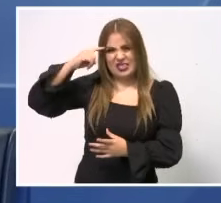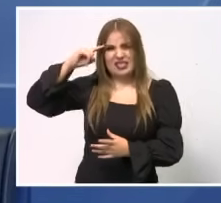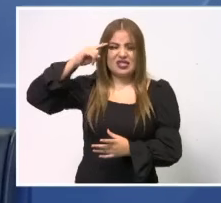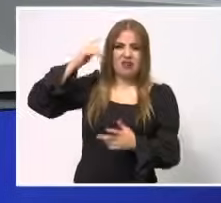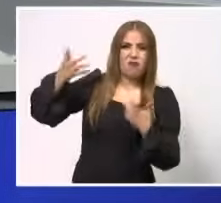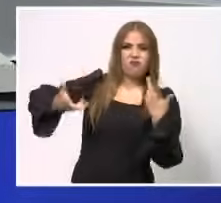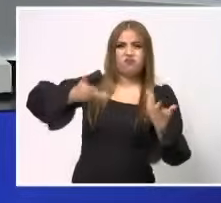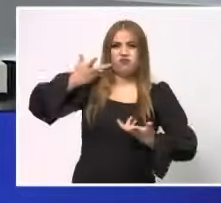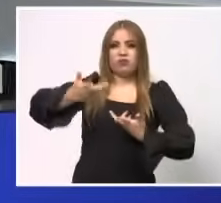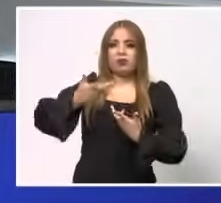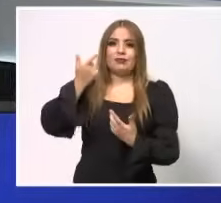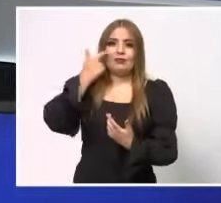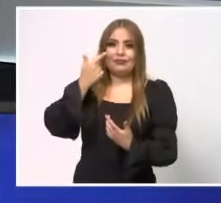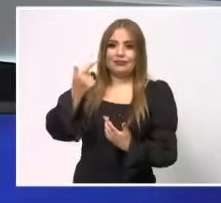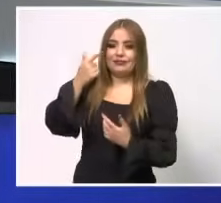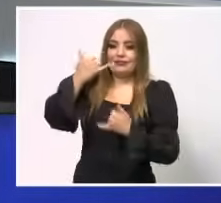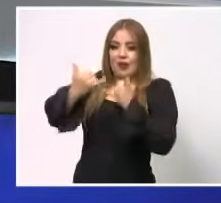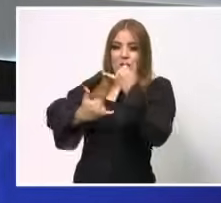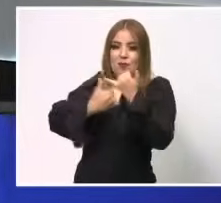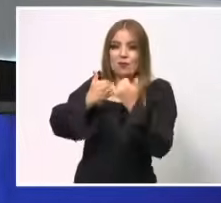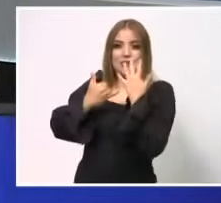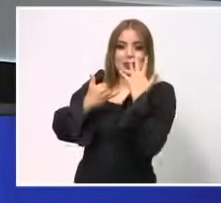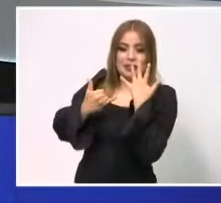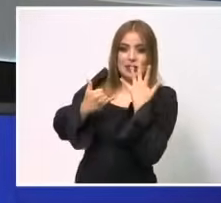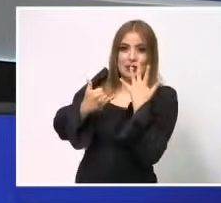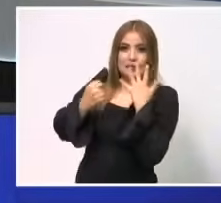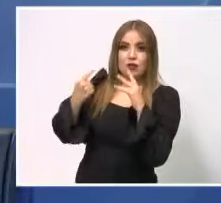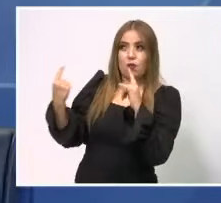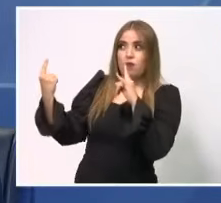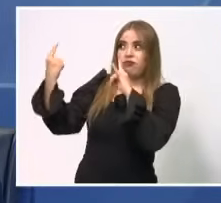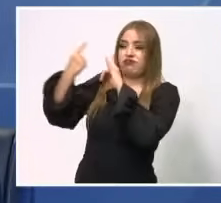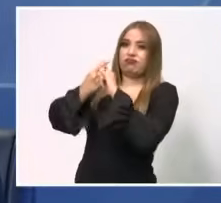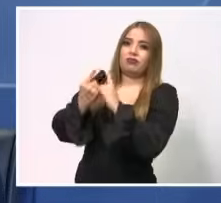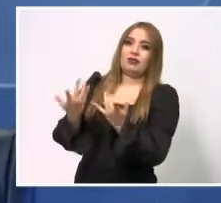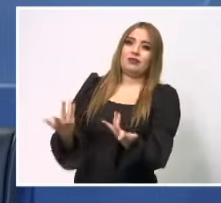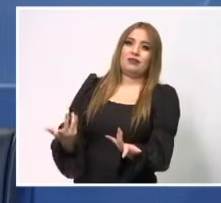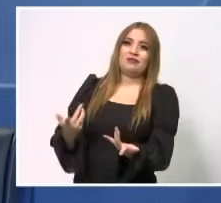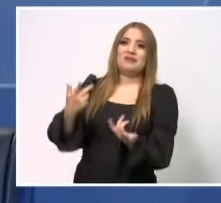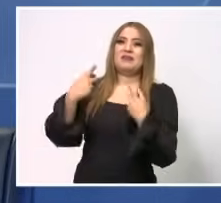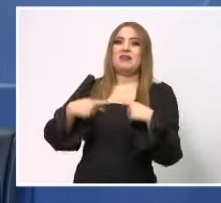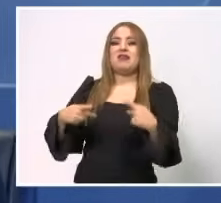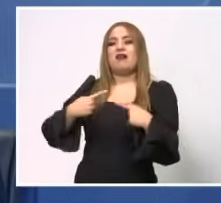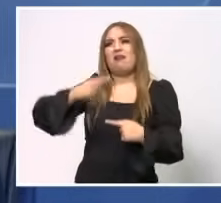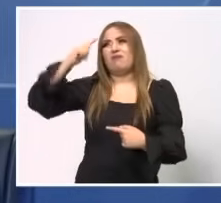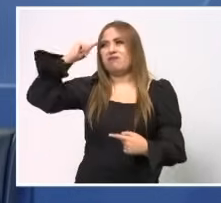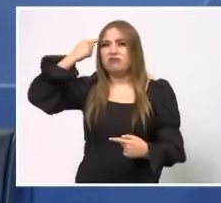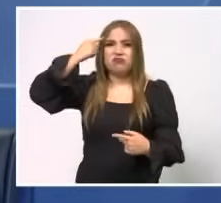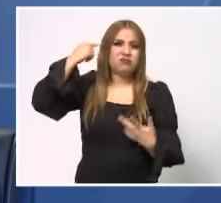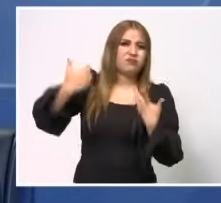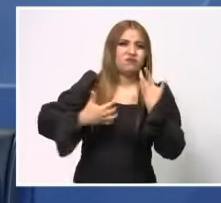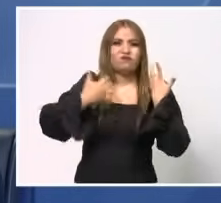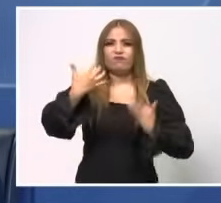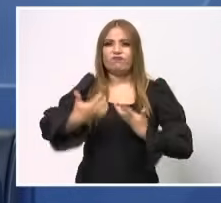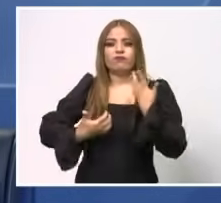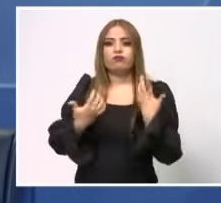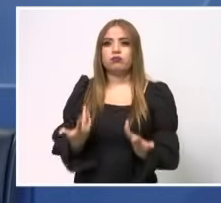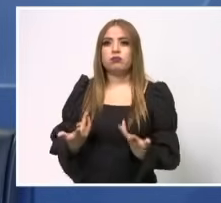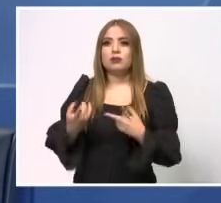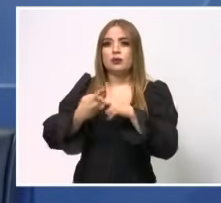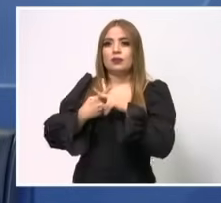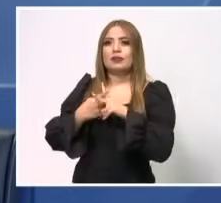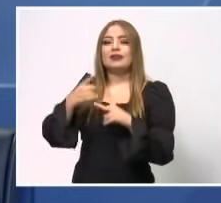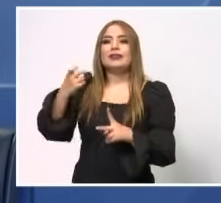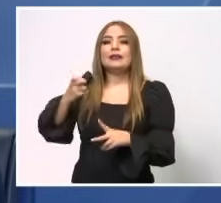que le metió cinco en Necaxa no imagínate que te metas bien con Alexa la gente estaba muy brava y son los partidos